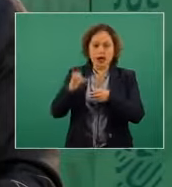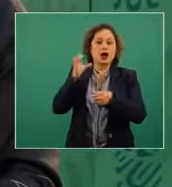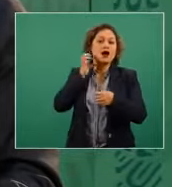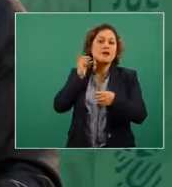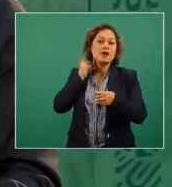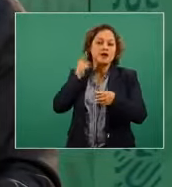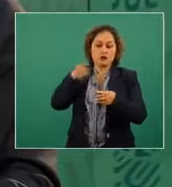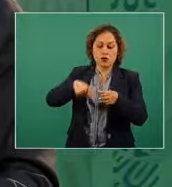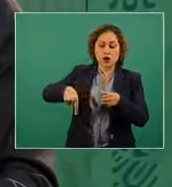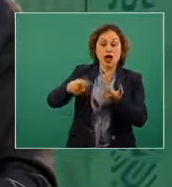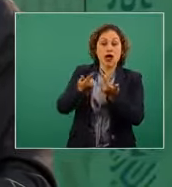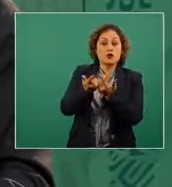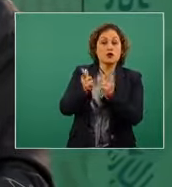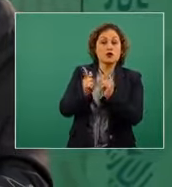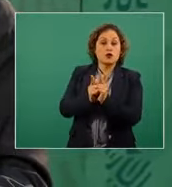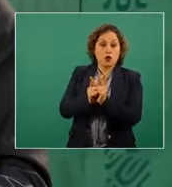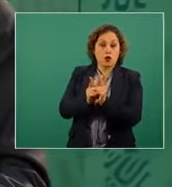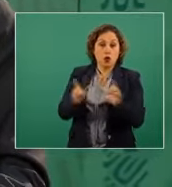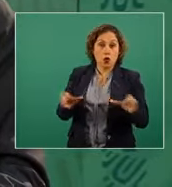votaron en contra.